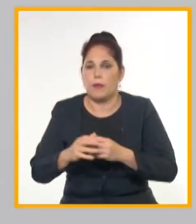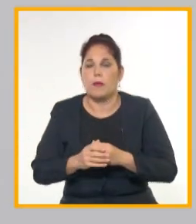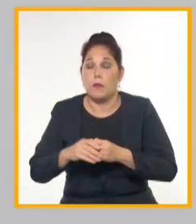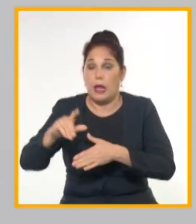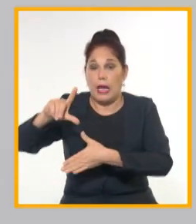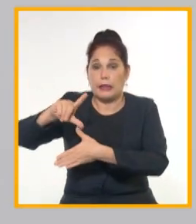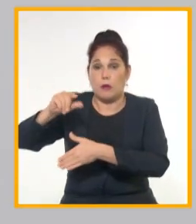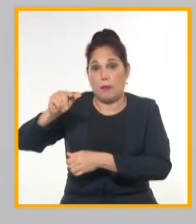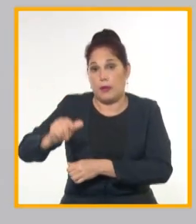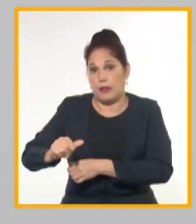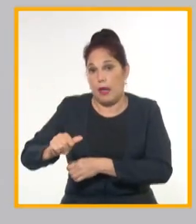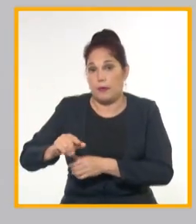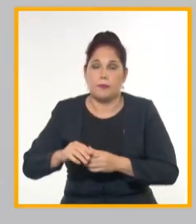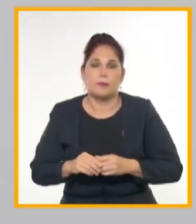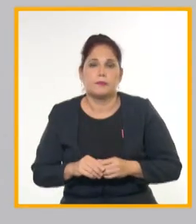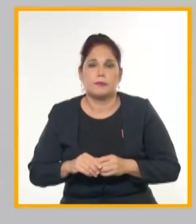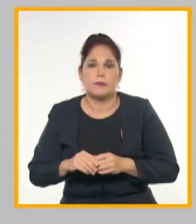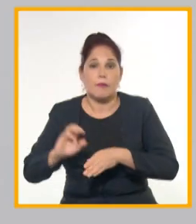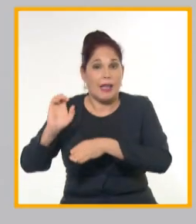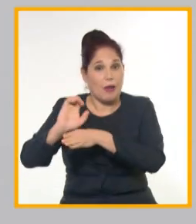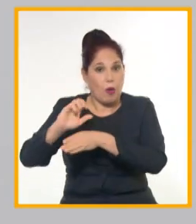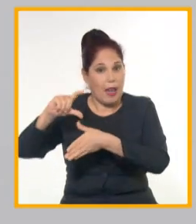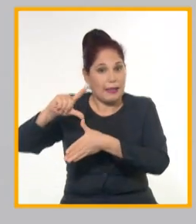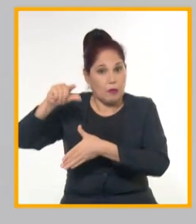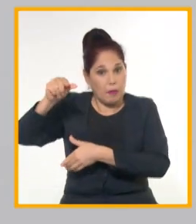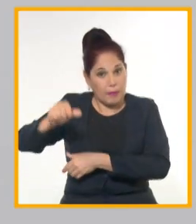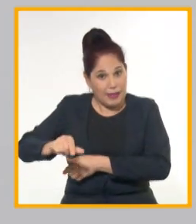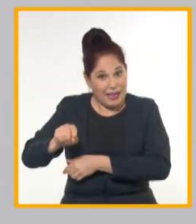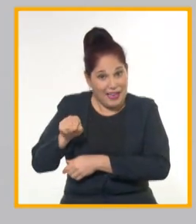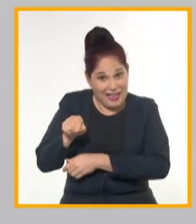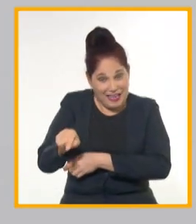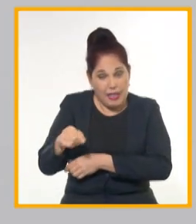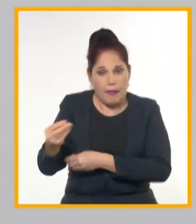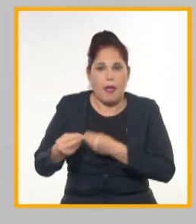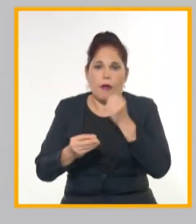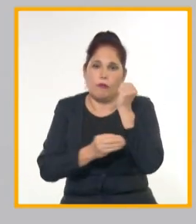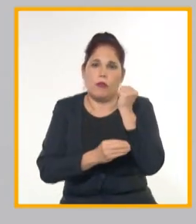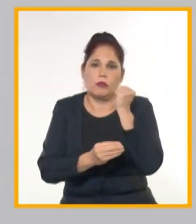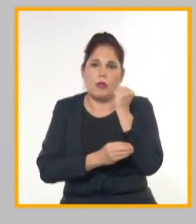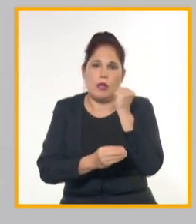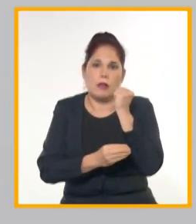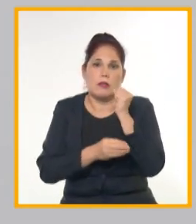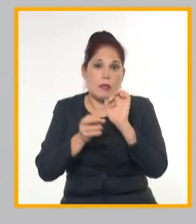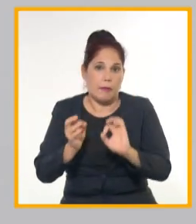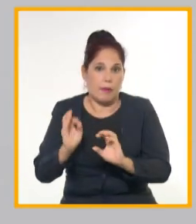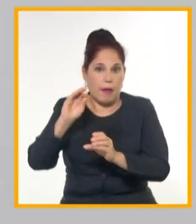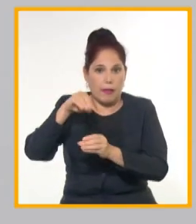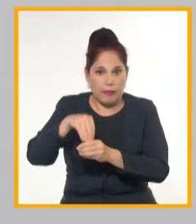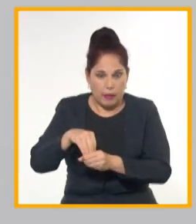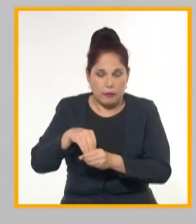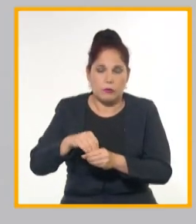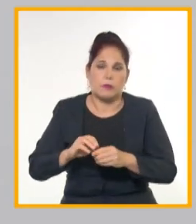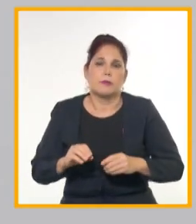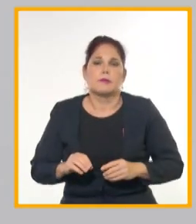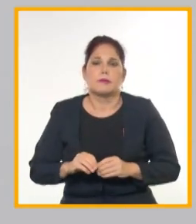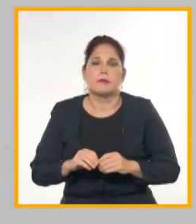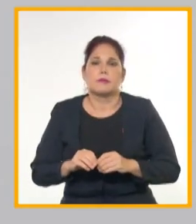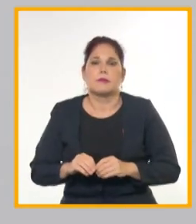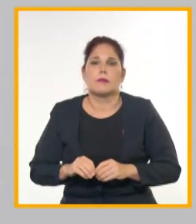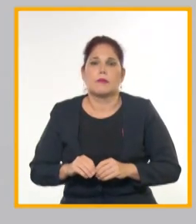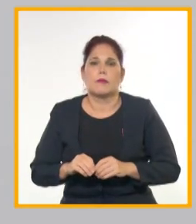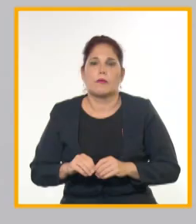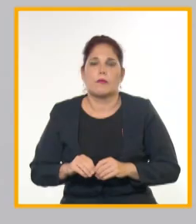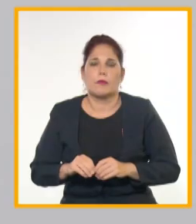latinoamericana, dentro de las naciones latinoamericanas, que también más fortaleza tiene dentro de sus formaciones plurinacionales de